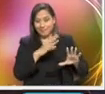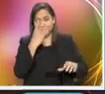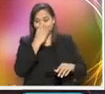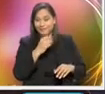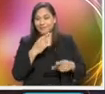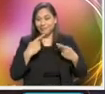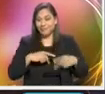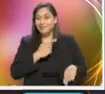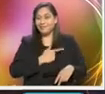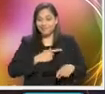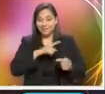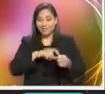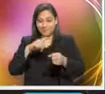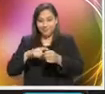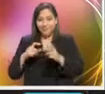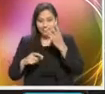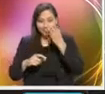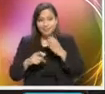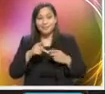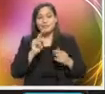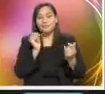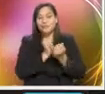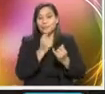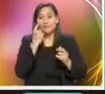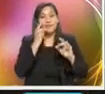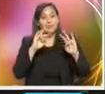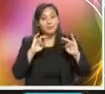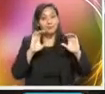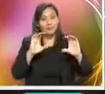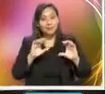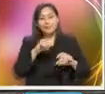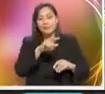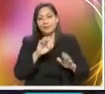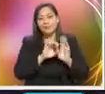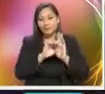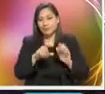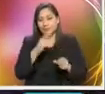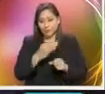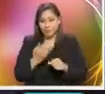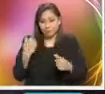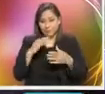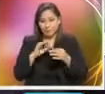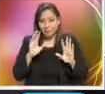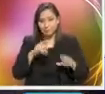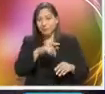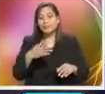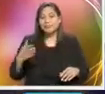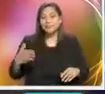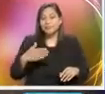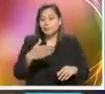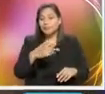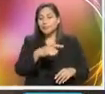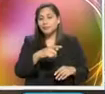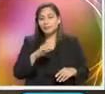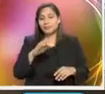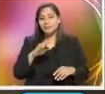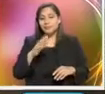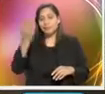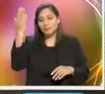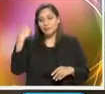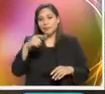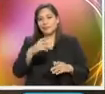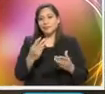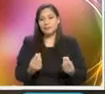les gustan los colores, pero también, ojo muy importante, en este caso, como les decía al principio, son peces que originalmente vivían en